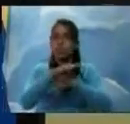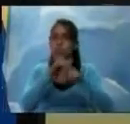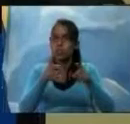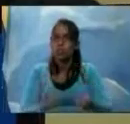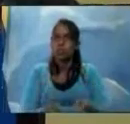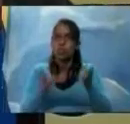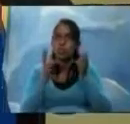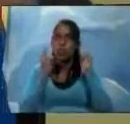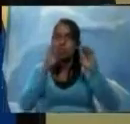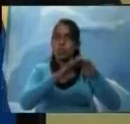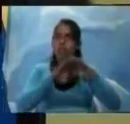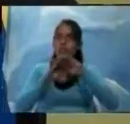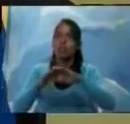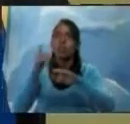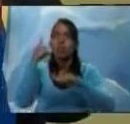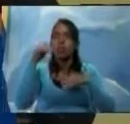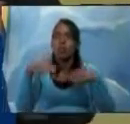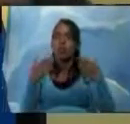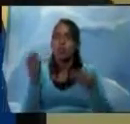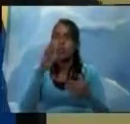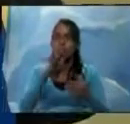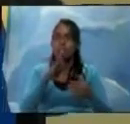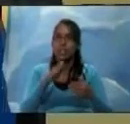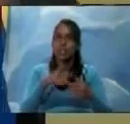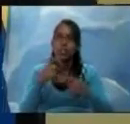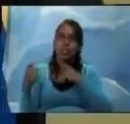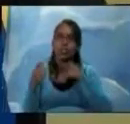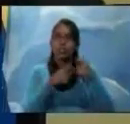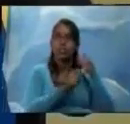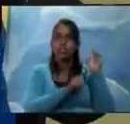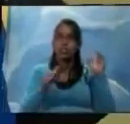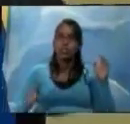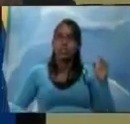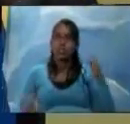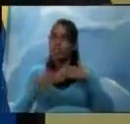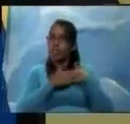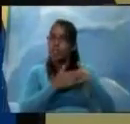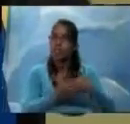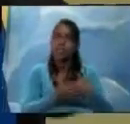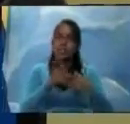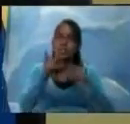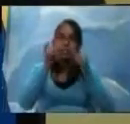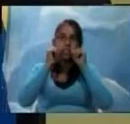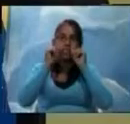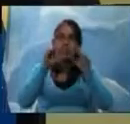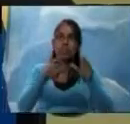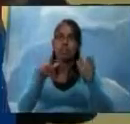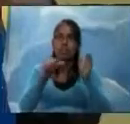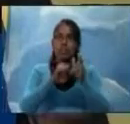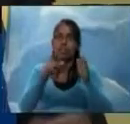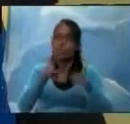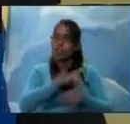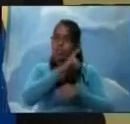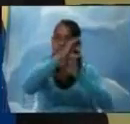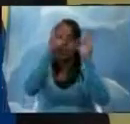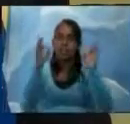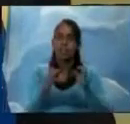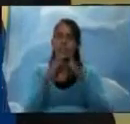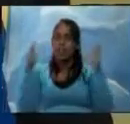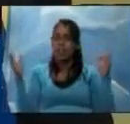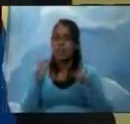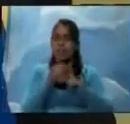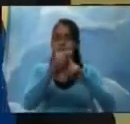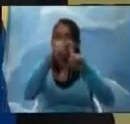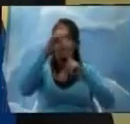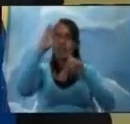vida, sobre tu ministerio, y por lo cual estás luchando, el Señor te recompensará y te bendecirá de una manera grande y especial. Que Dios